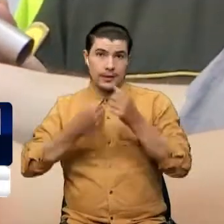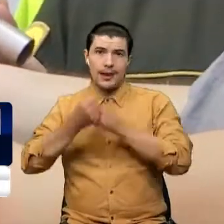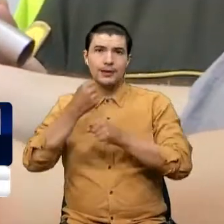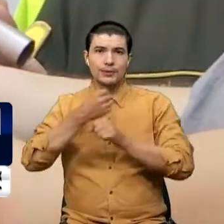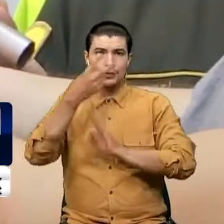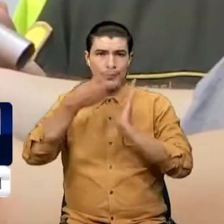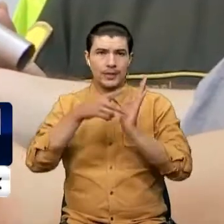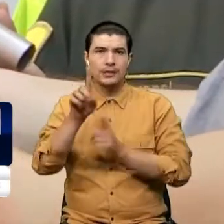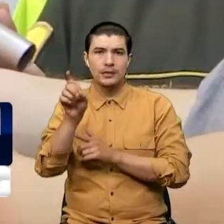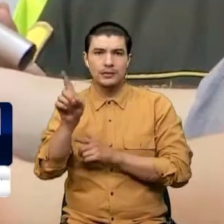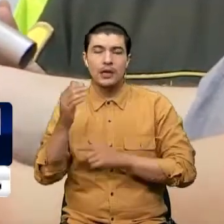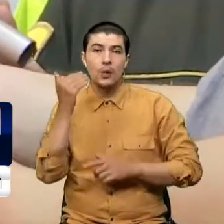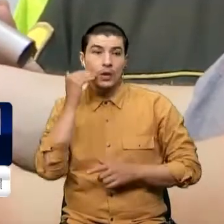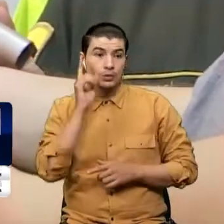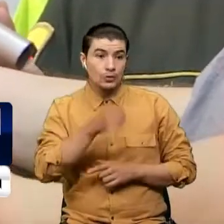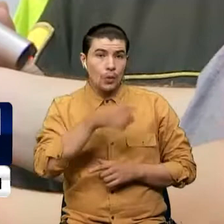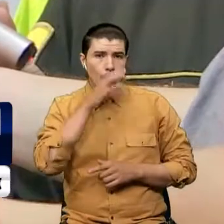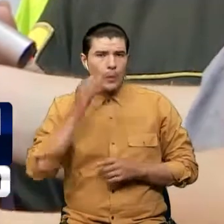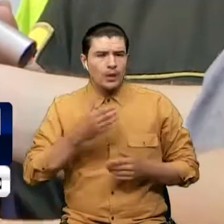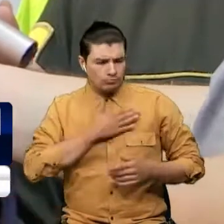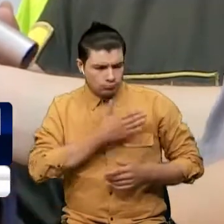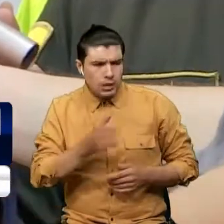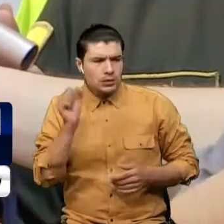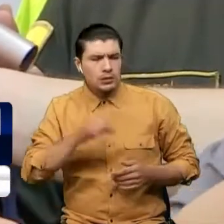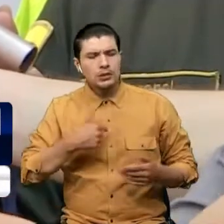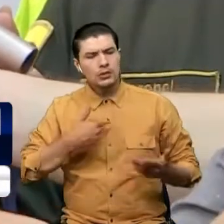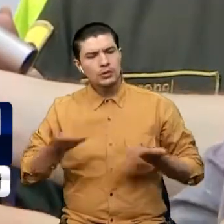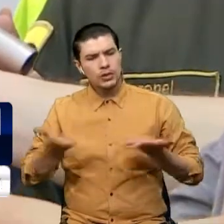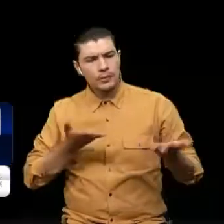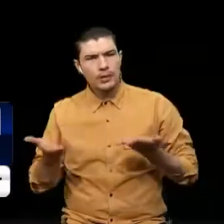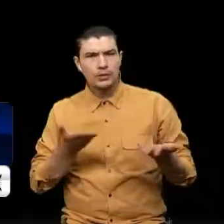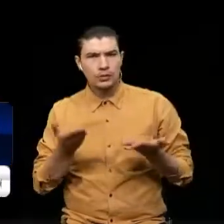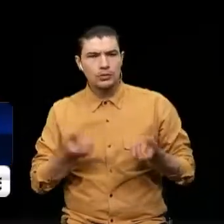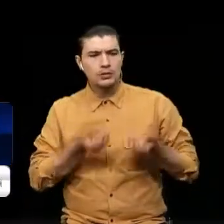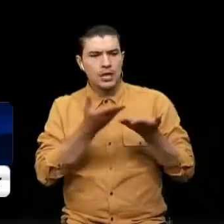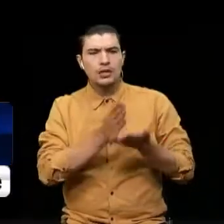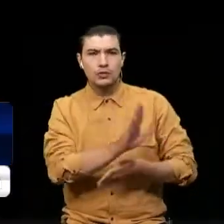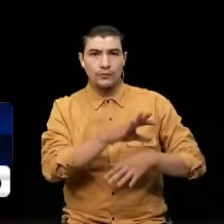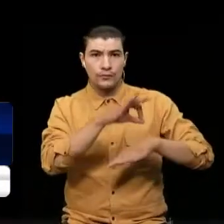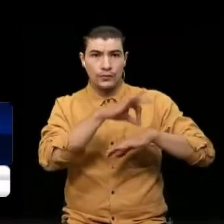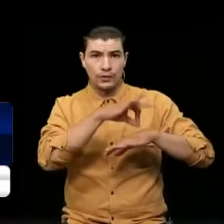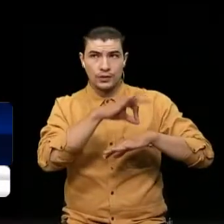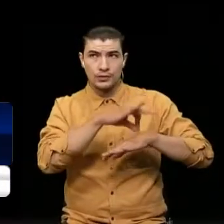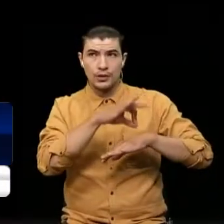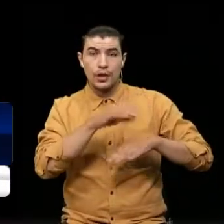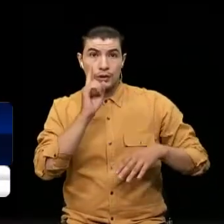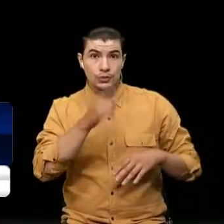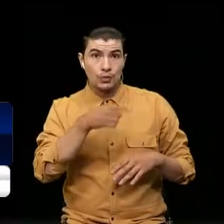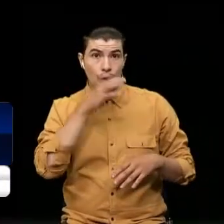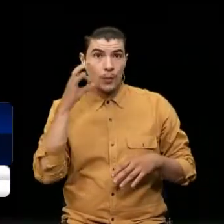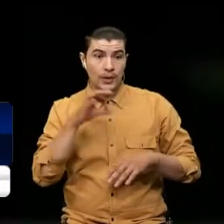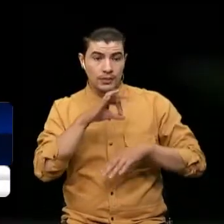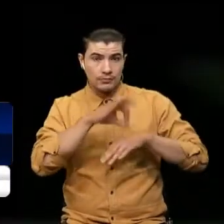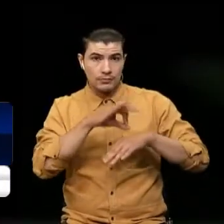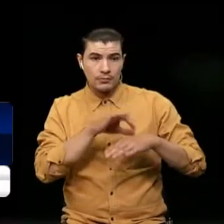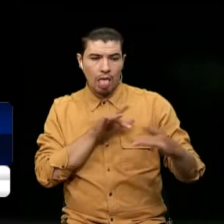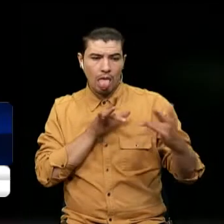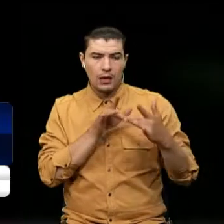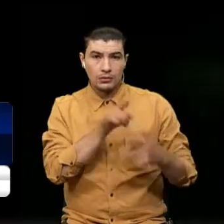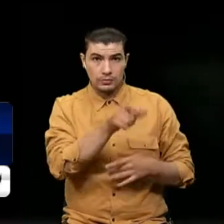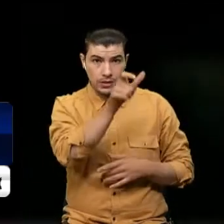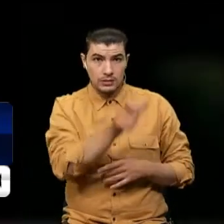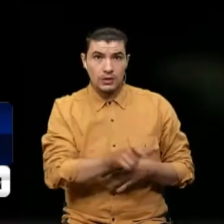cuando el psicólogo ofrece sus servicios a una fundación y él aprovecha el acceso y la cercanía con la